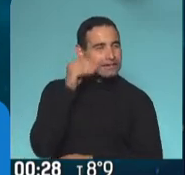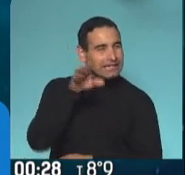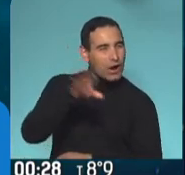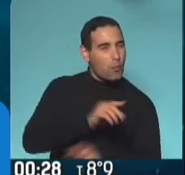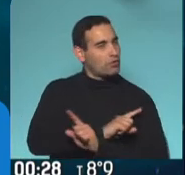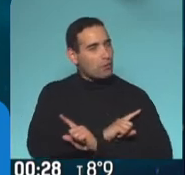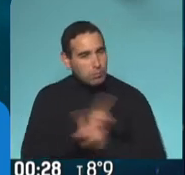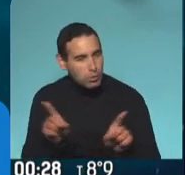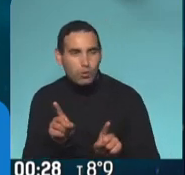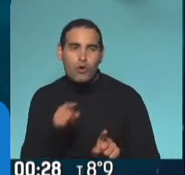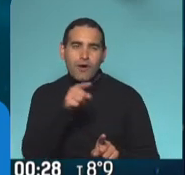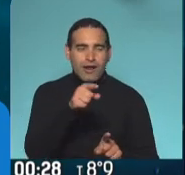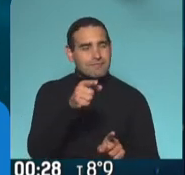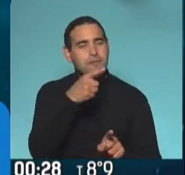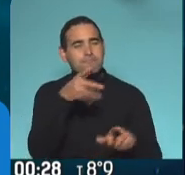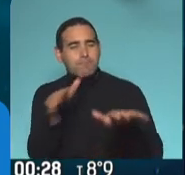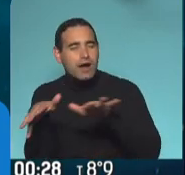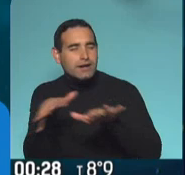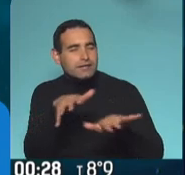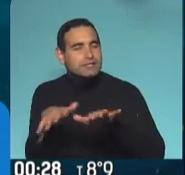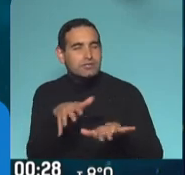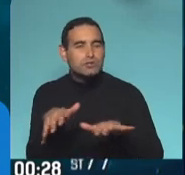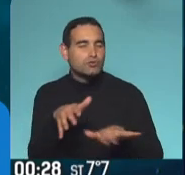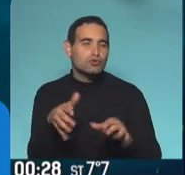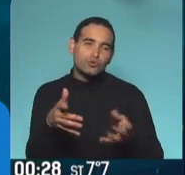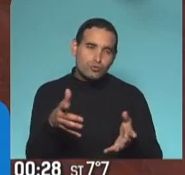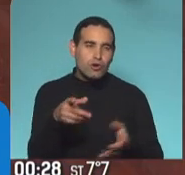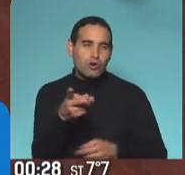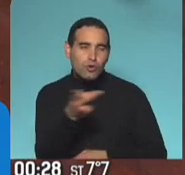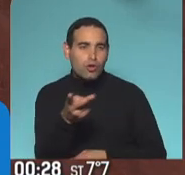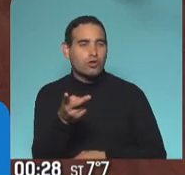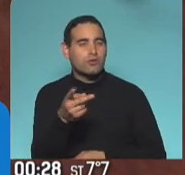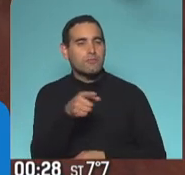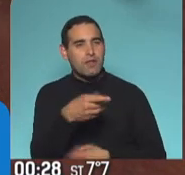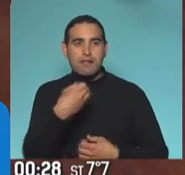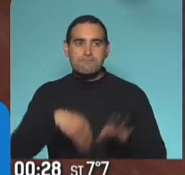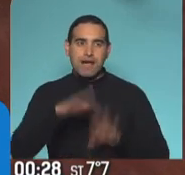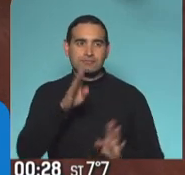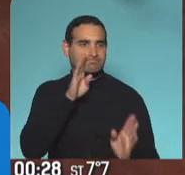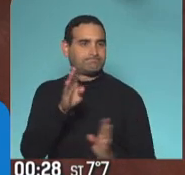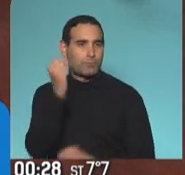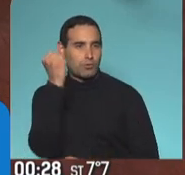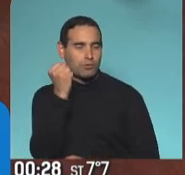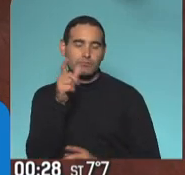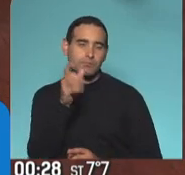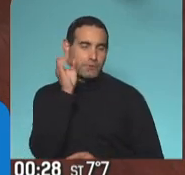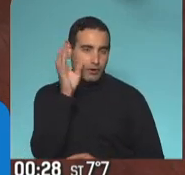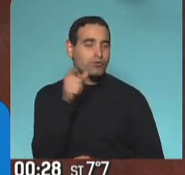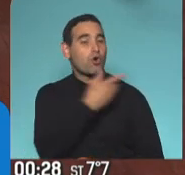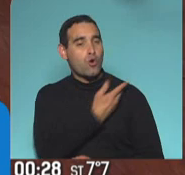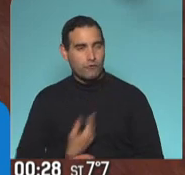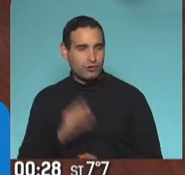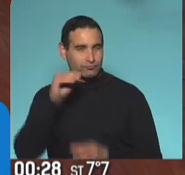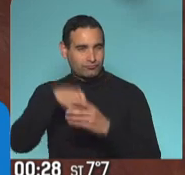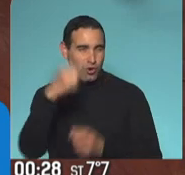creo que sería algo medianamente parecido ahora con un rol mucho más interventor de la economía para donde el del estado en la